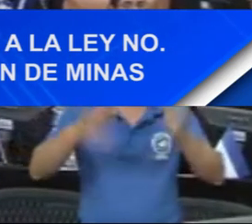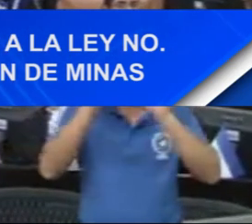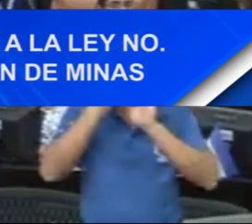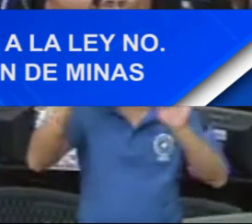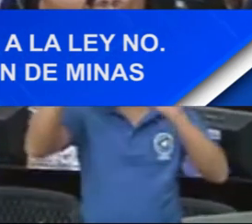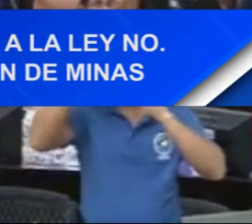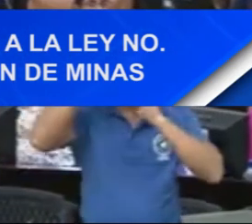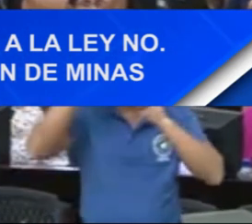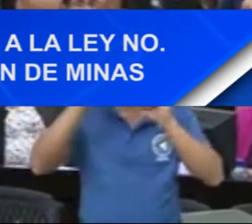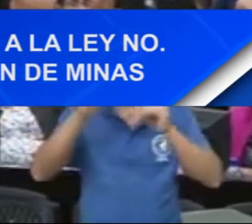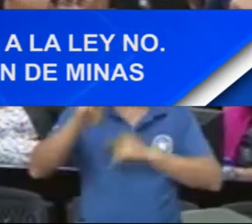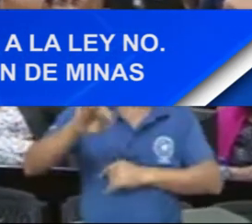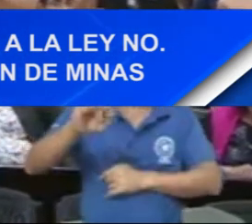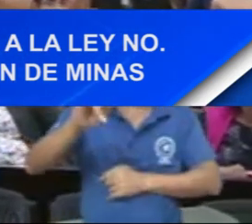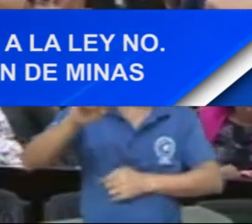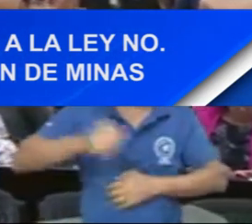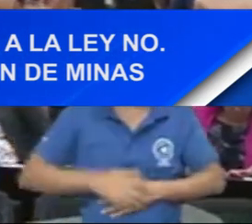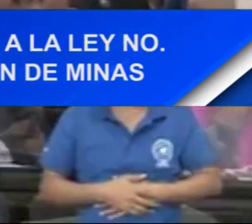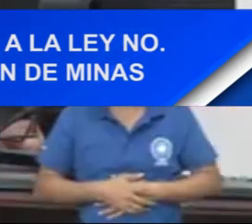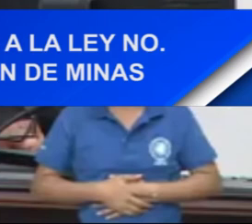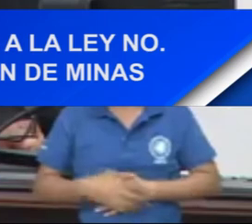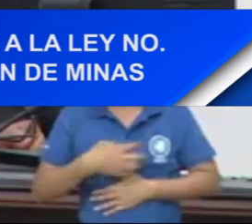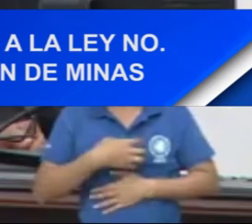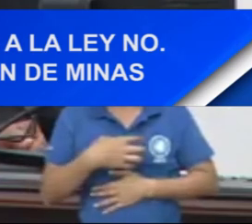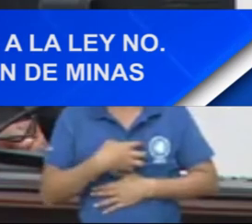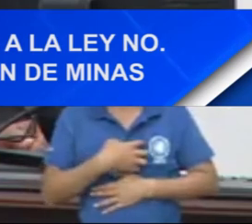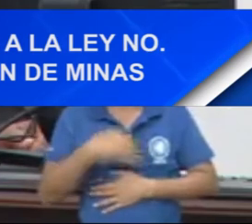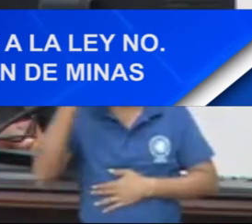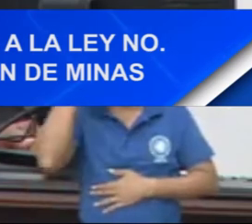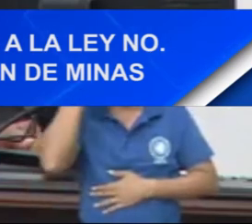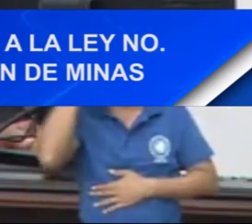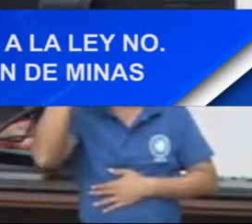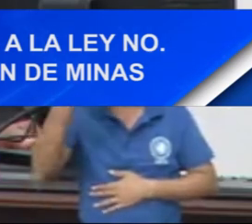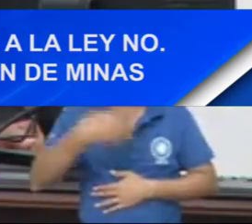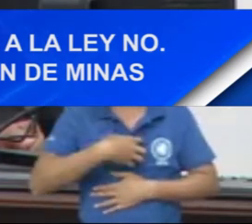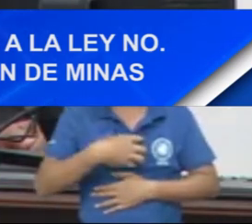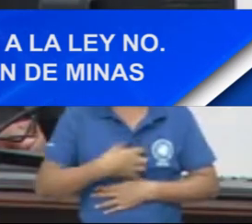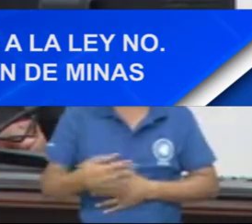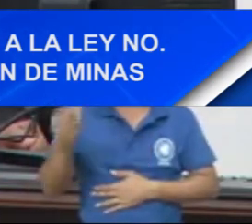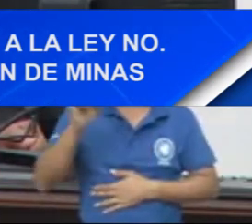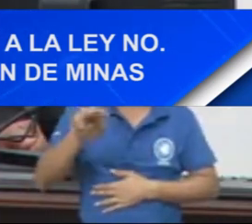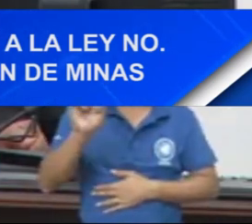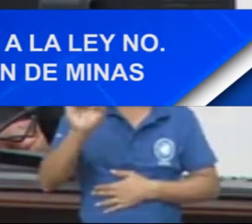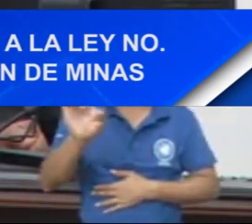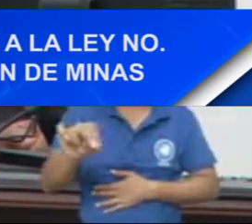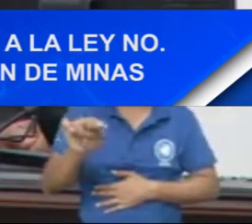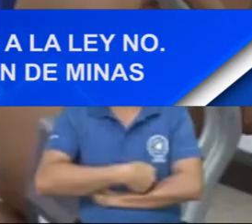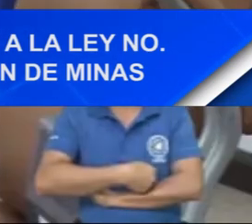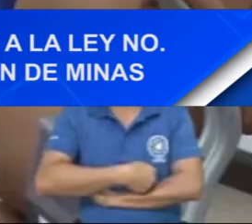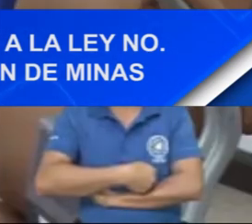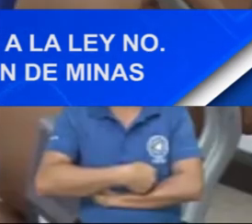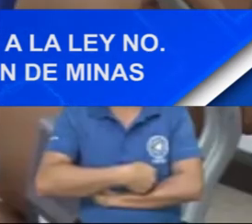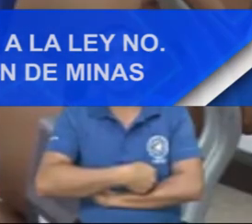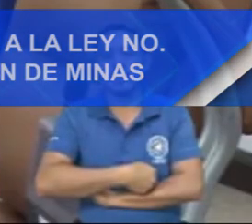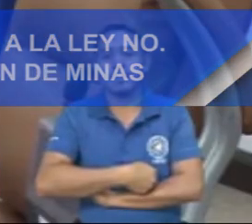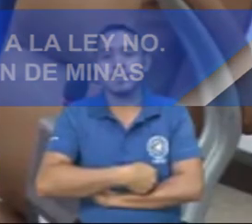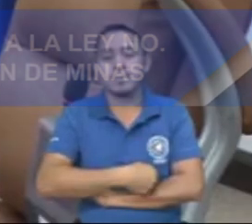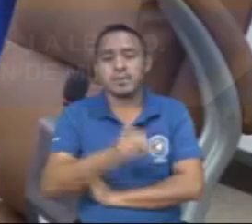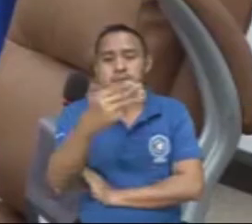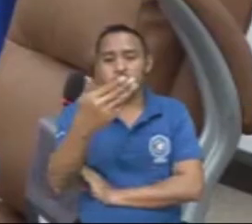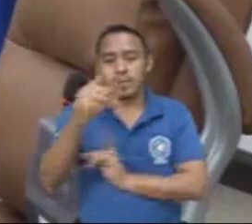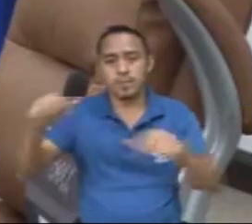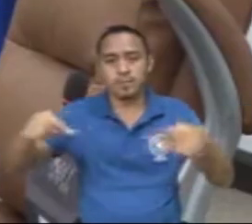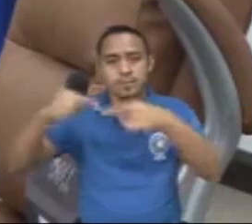cualquier forma de participación que proponga el ministerio de energía y minas noticias 12